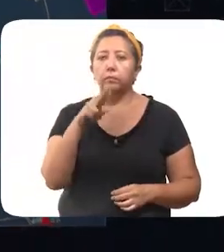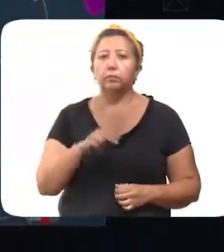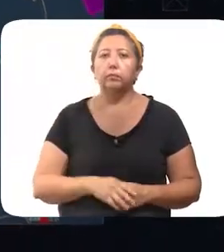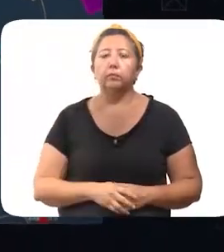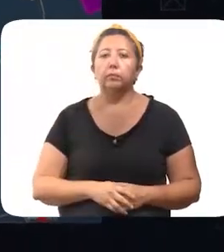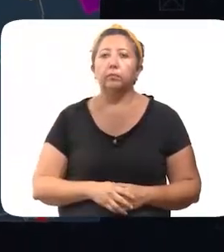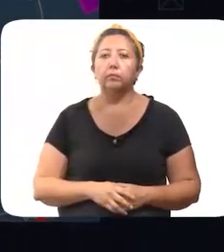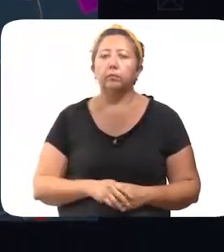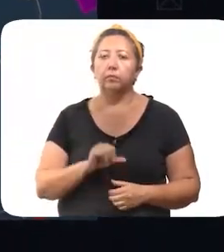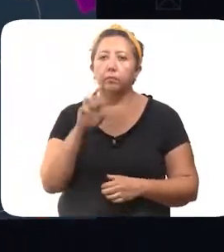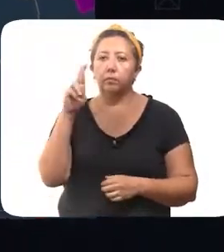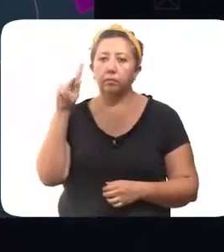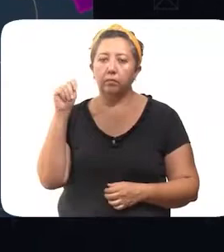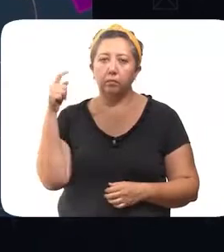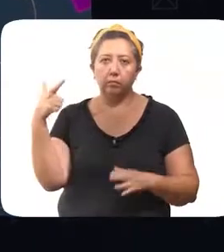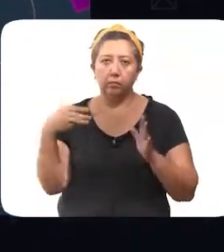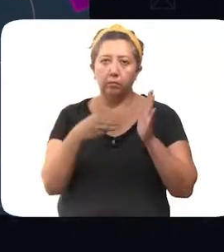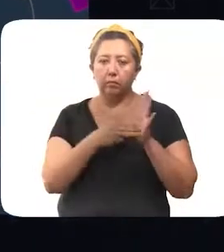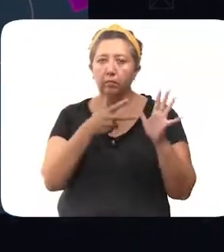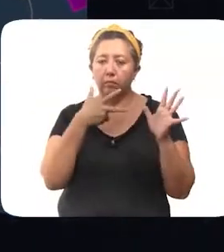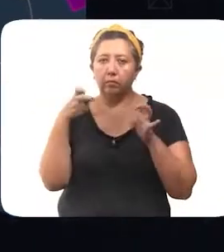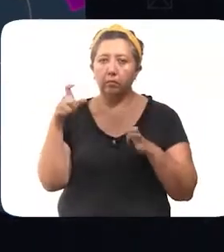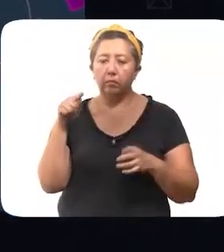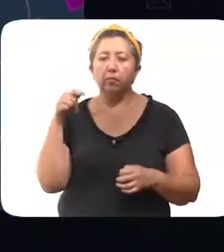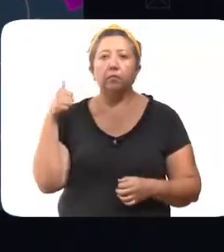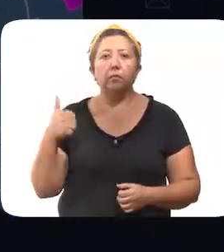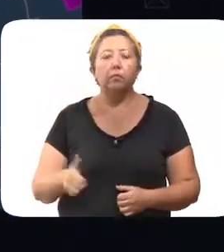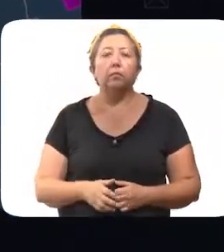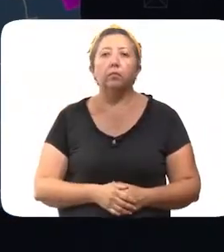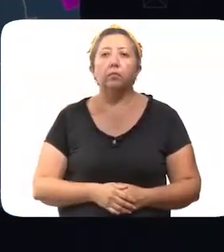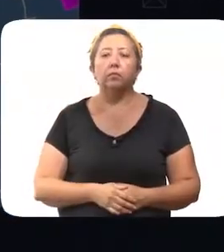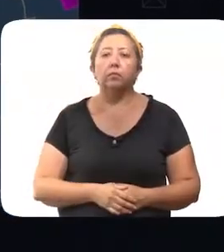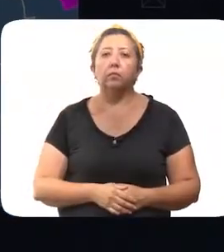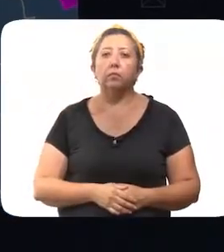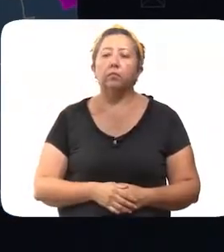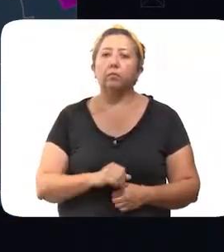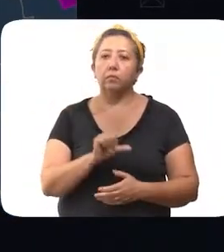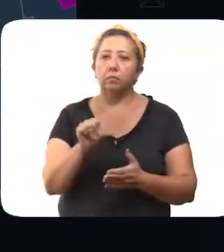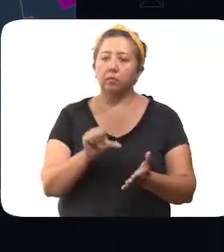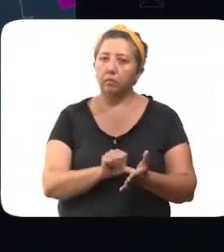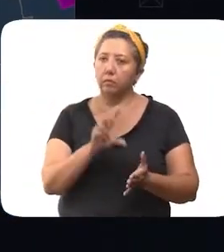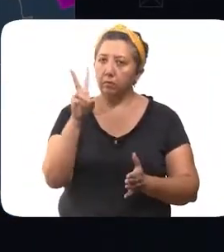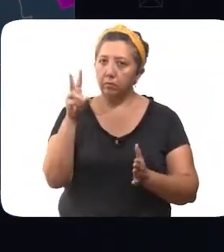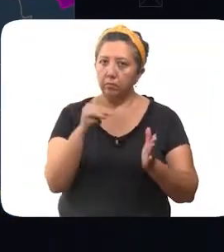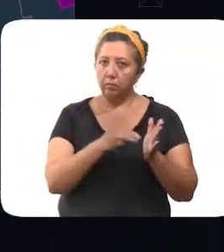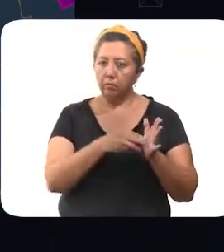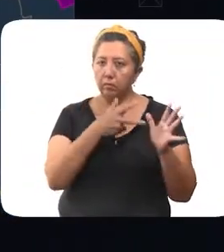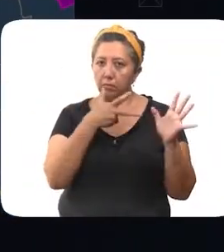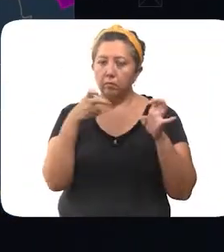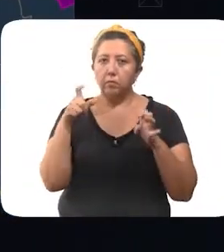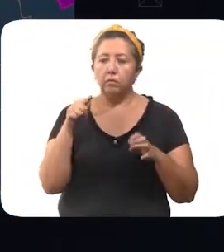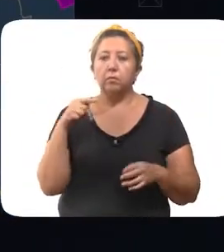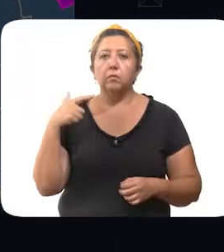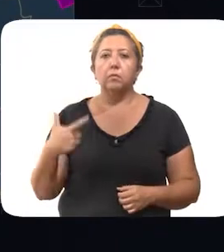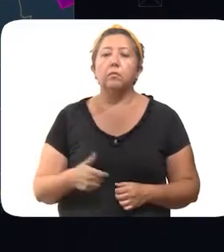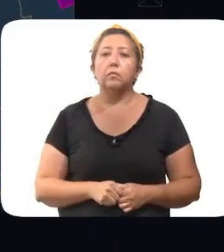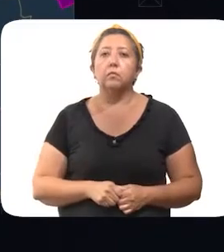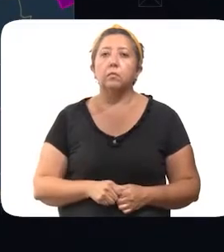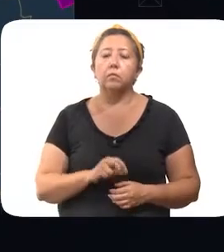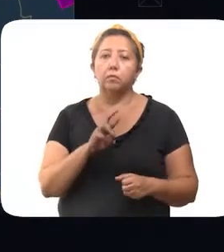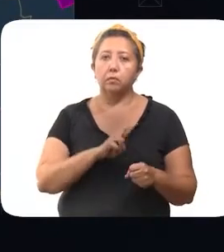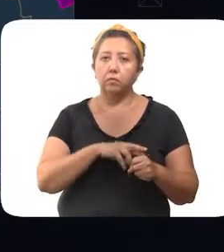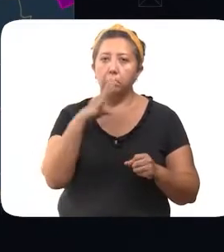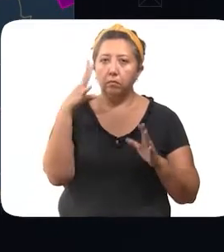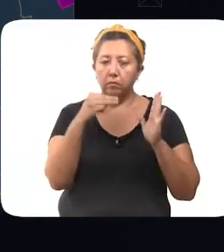8.580, en la zona oriente 7.876, en la zona centro 2.877, en la zona